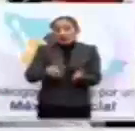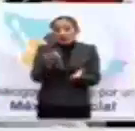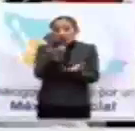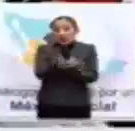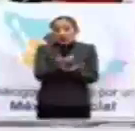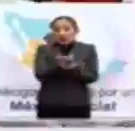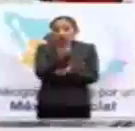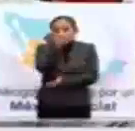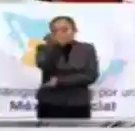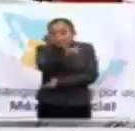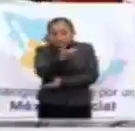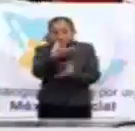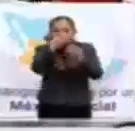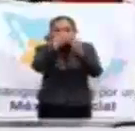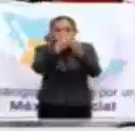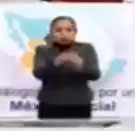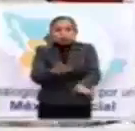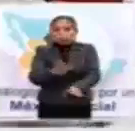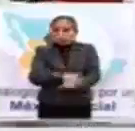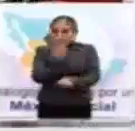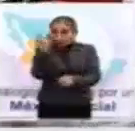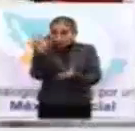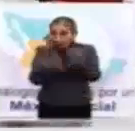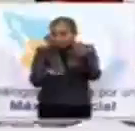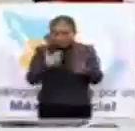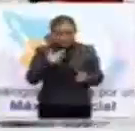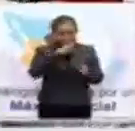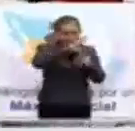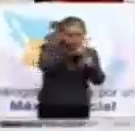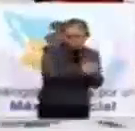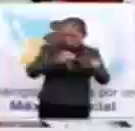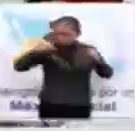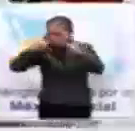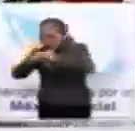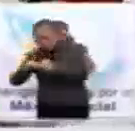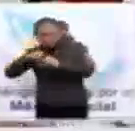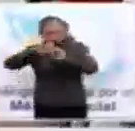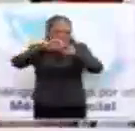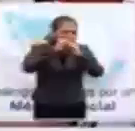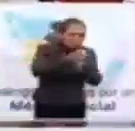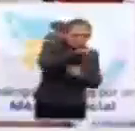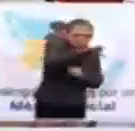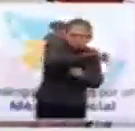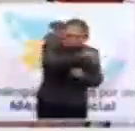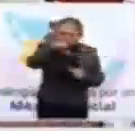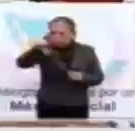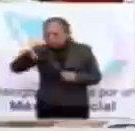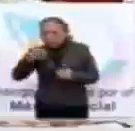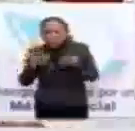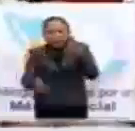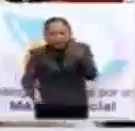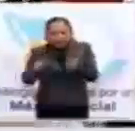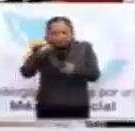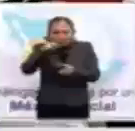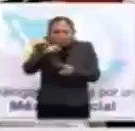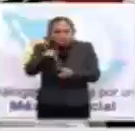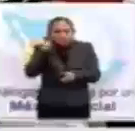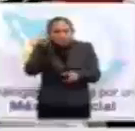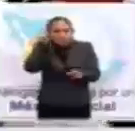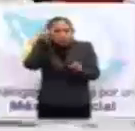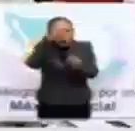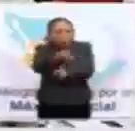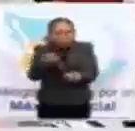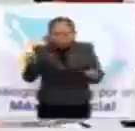económico, porque se tienen luego a veces comisiones, institutos, organismos que a veces van con el mismo